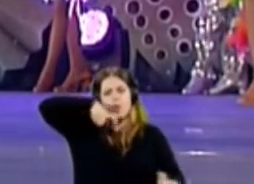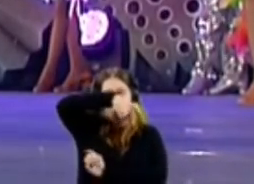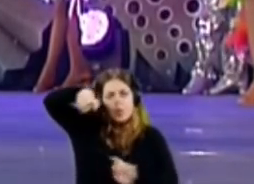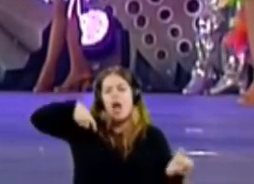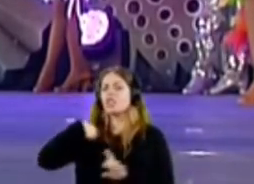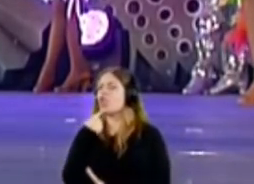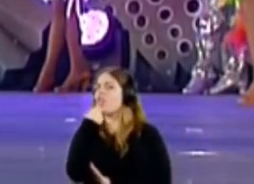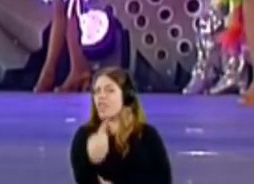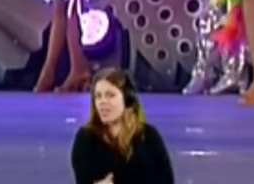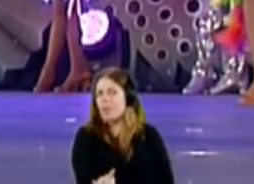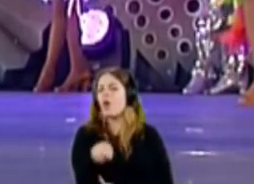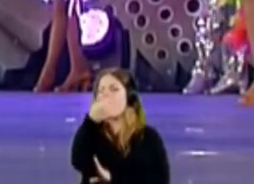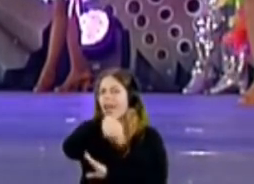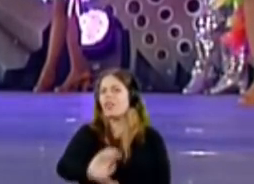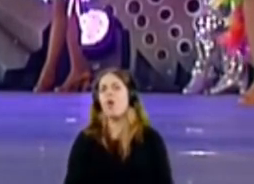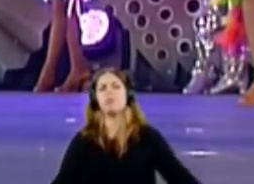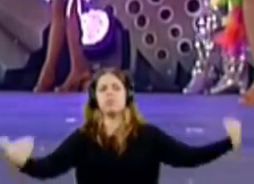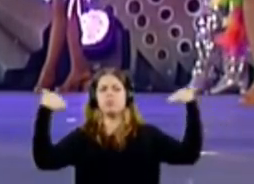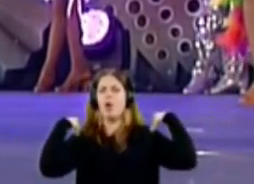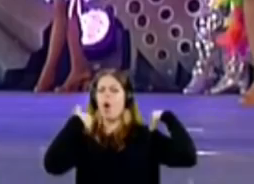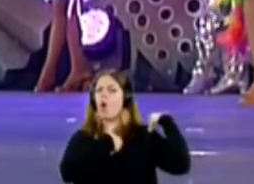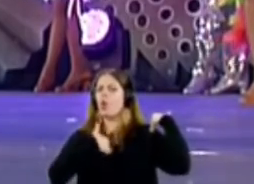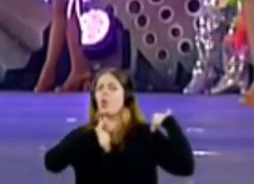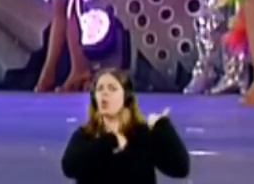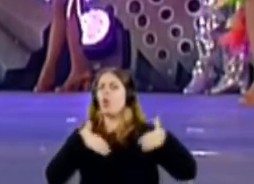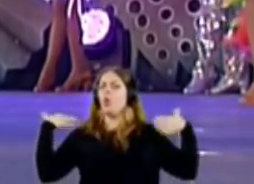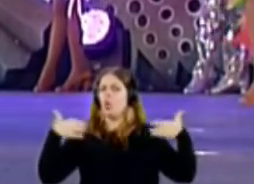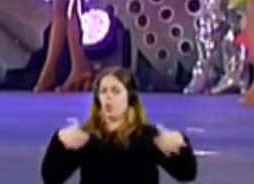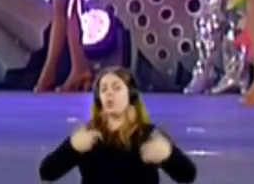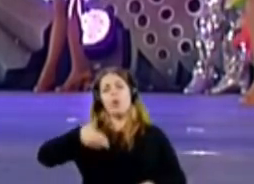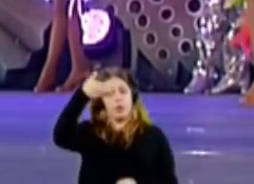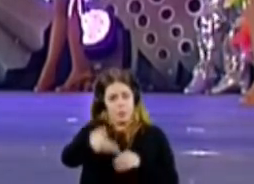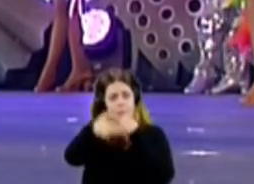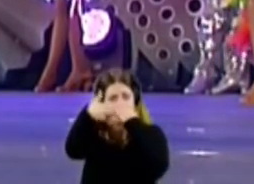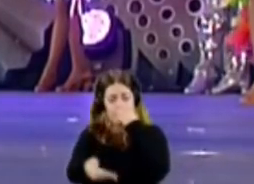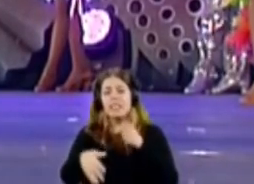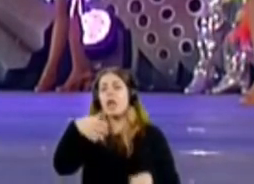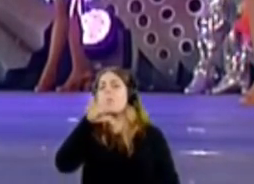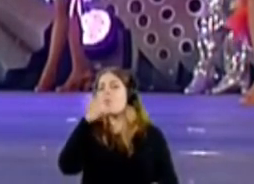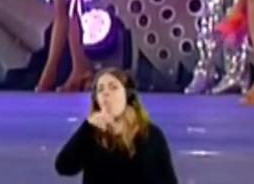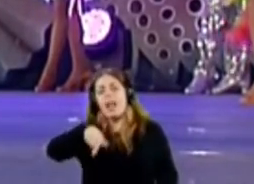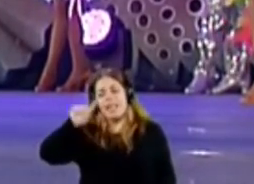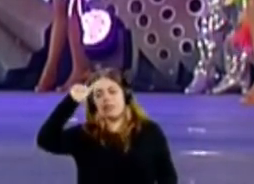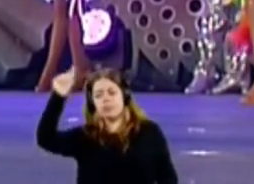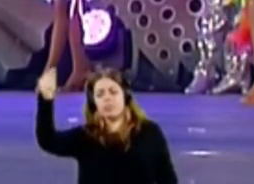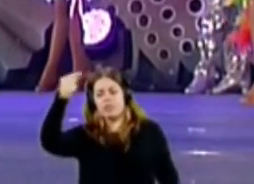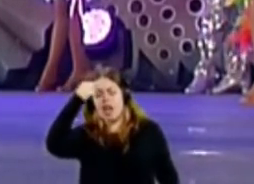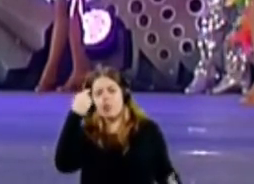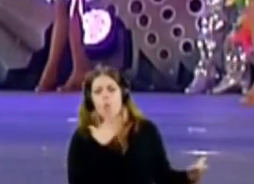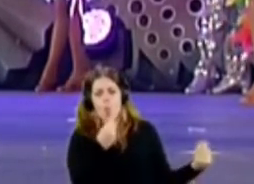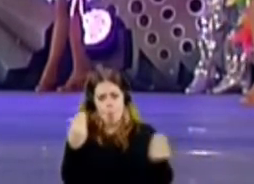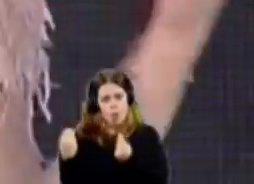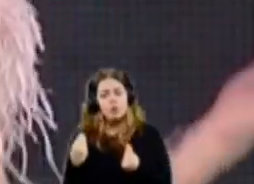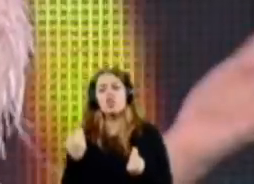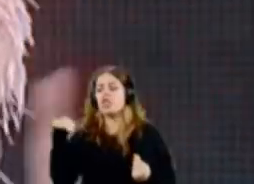repetirlo, que tienen una papeleta muy importante porque hay mucho talento. Ellos ya lo han podido ver, los miembros de jurado,